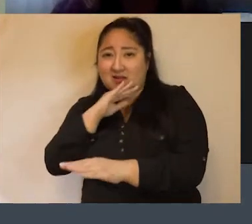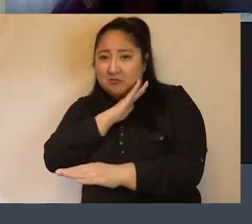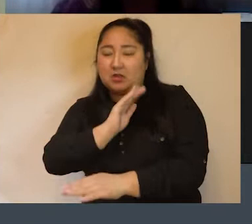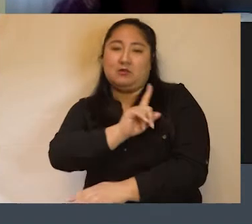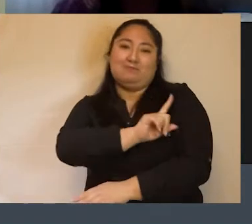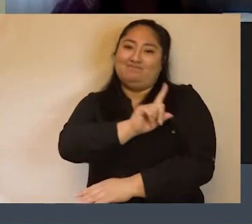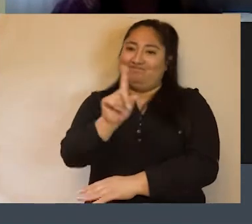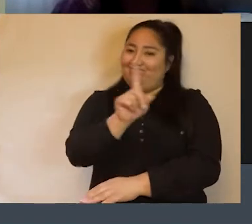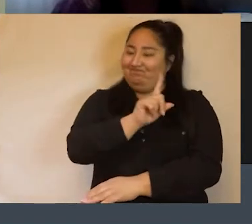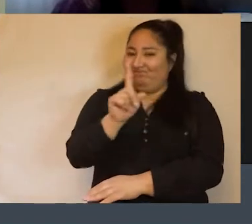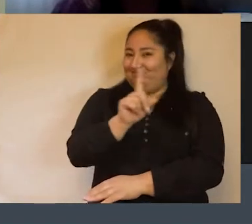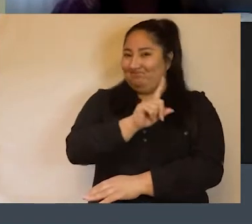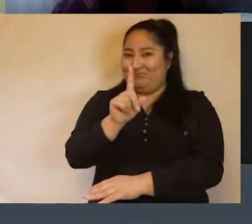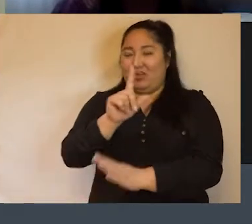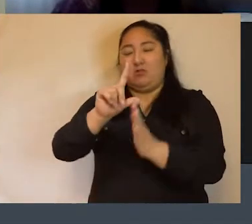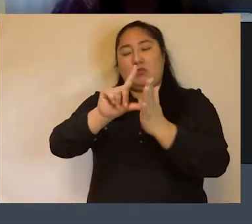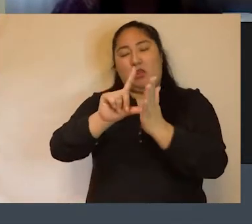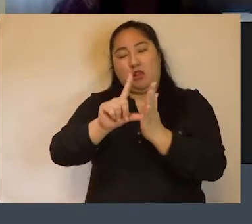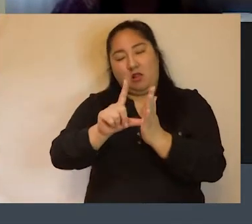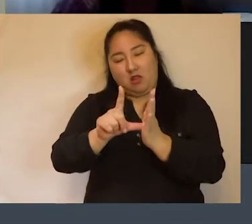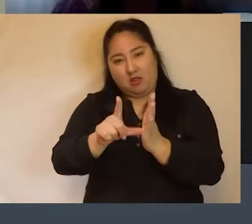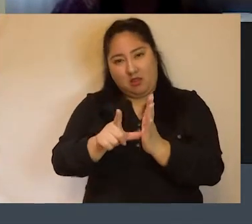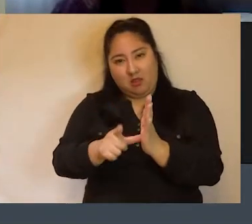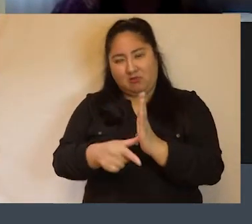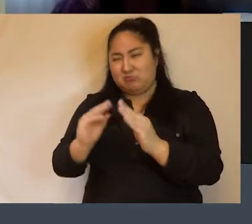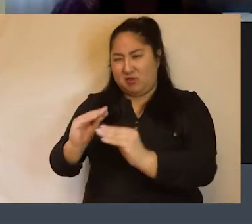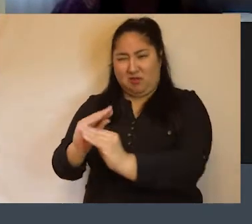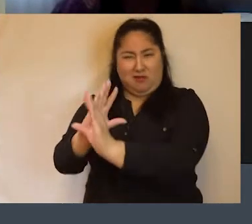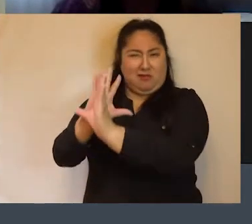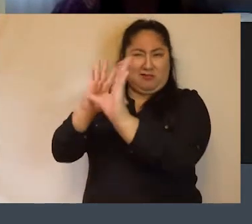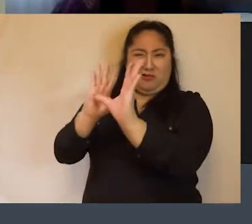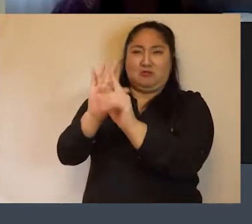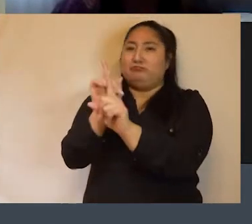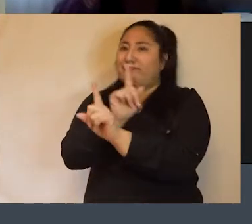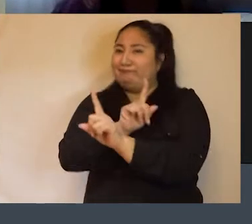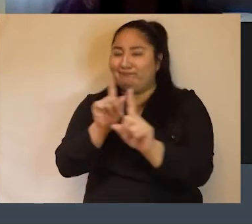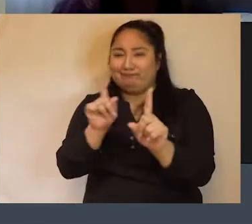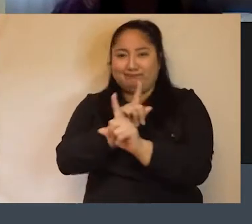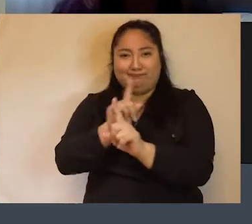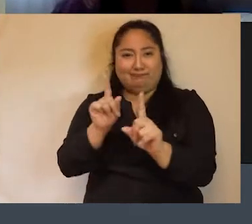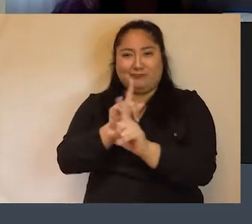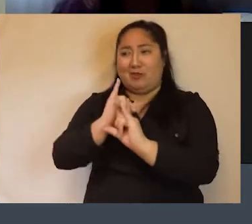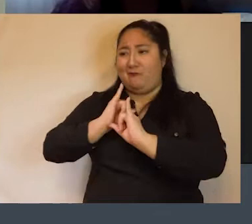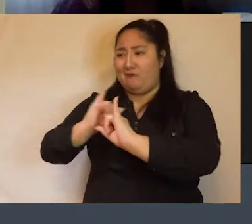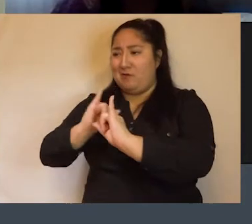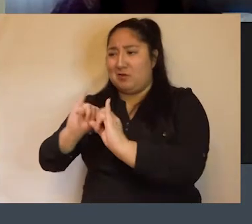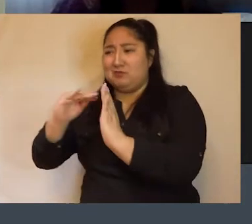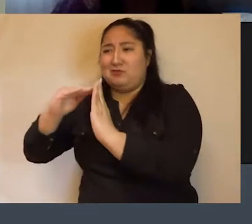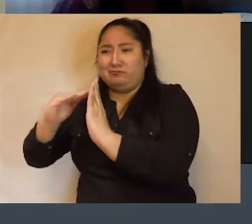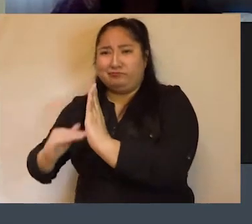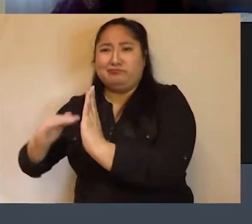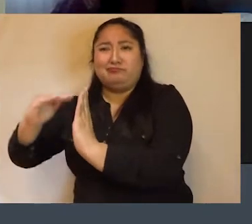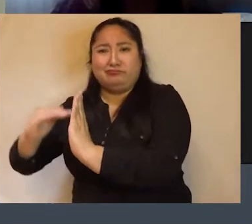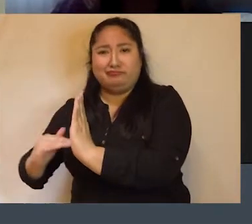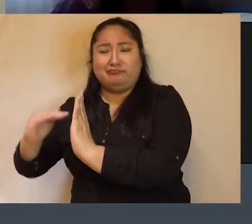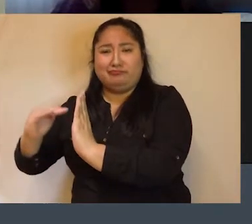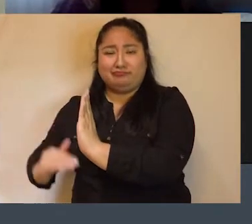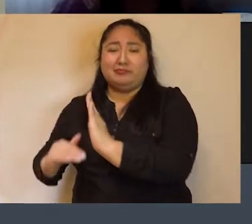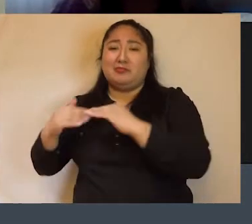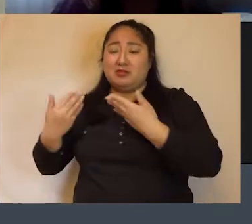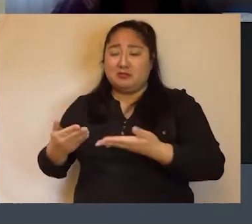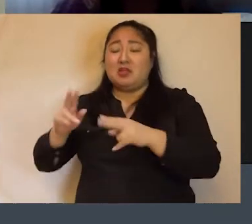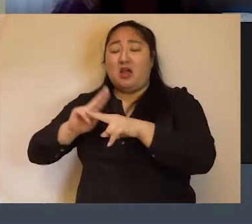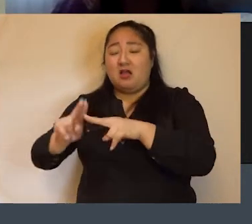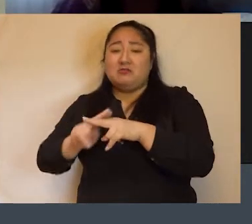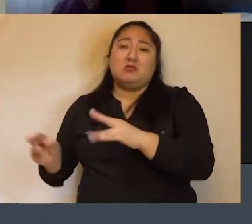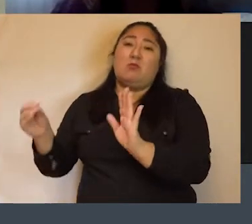sido muy ágil, no ha sido muy clara, muy precisa, y lo que estamos expuestos todos y todas